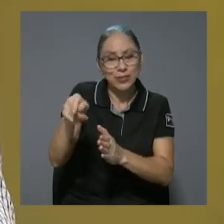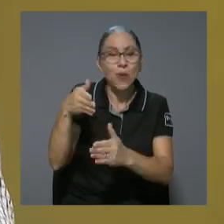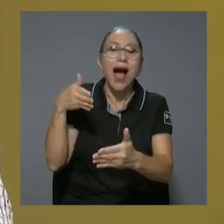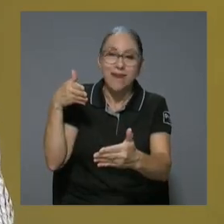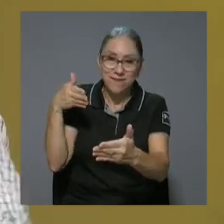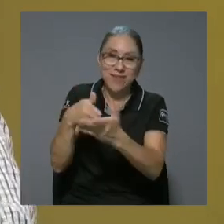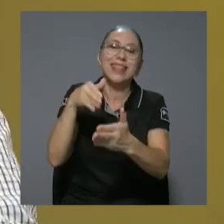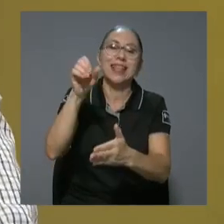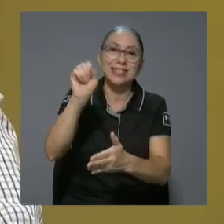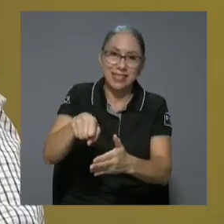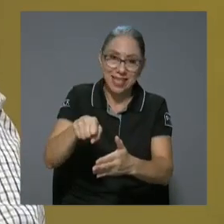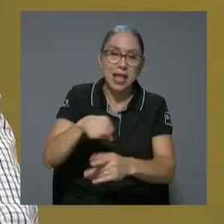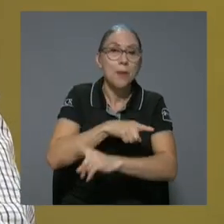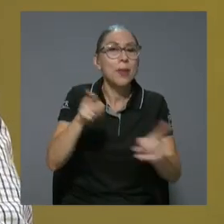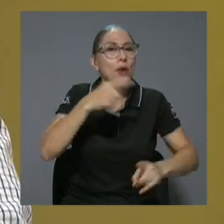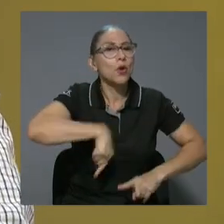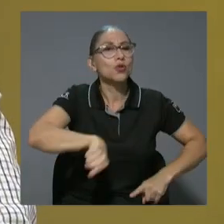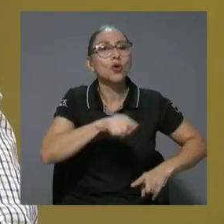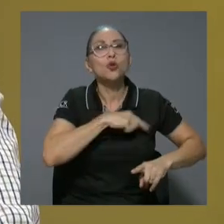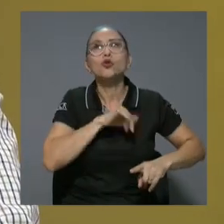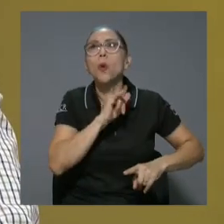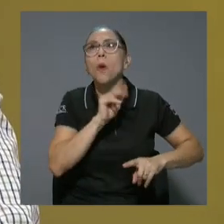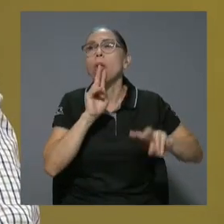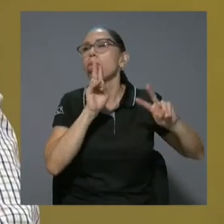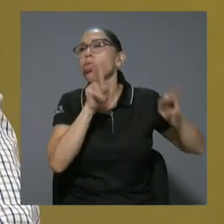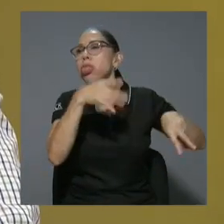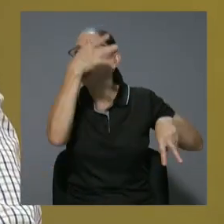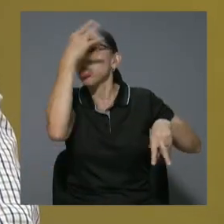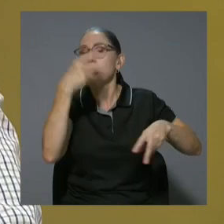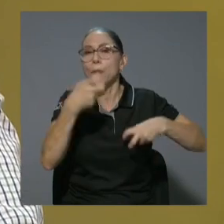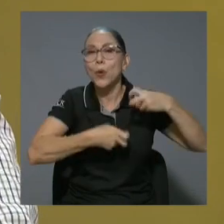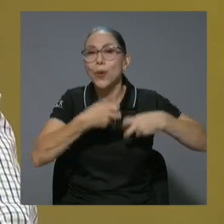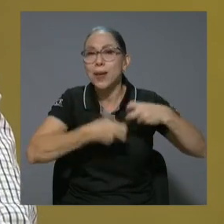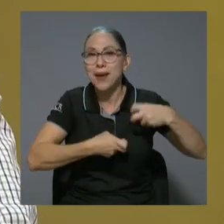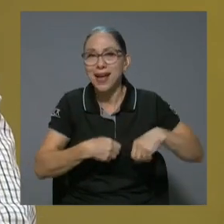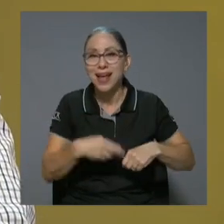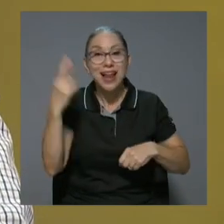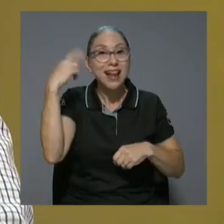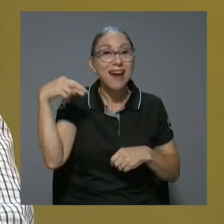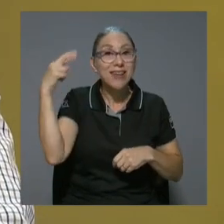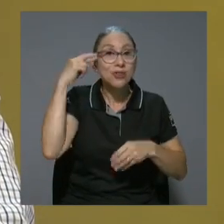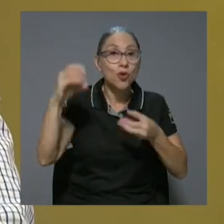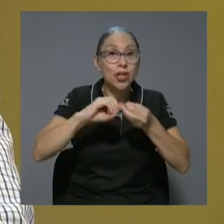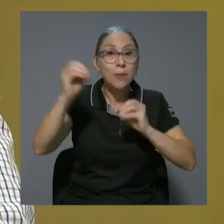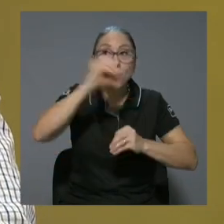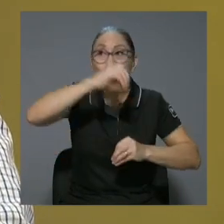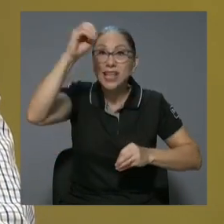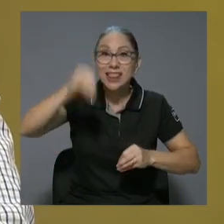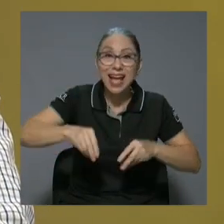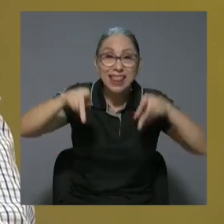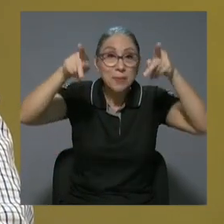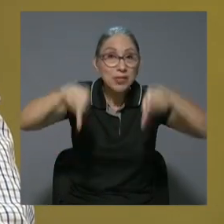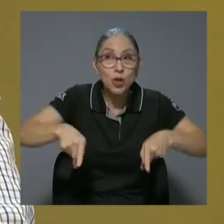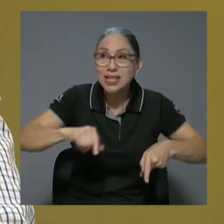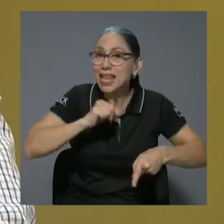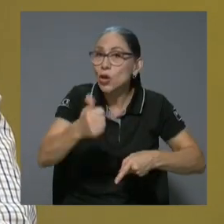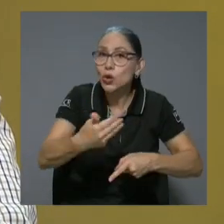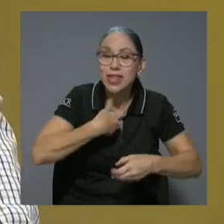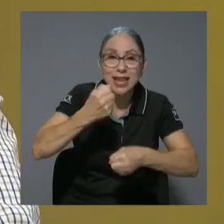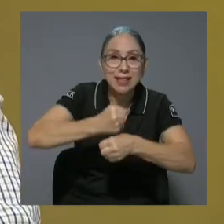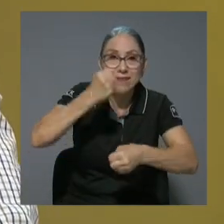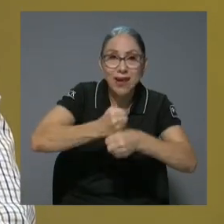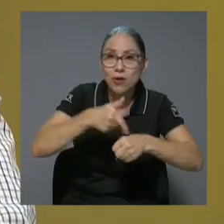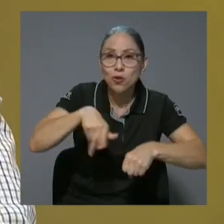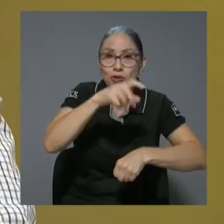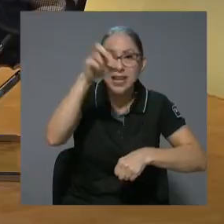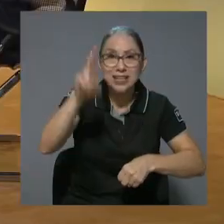trabajo, pero creo que estamos obviando un problema. Y es que la razón del alto desempleo costarricense no es coyuntural o cíclico, sino